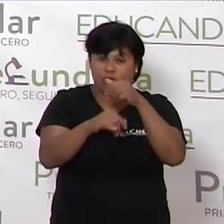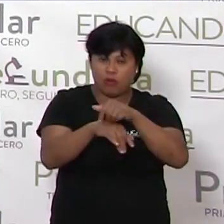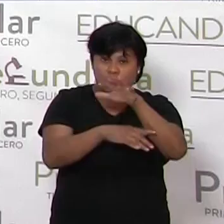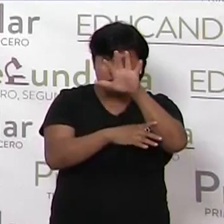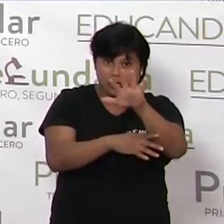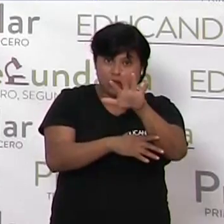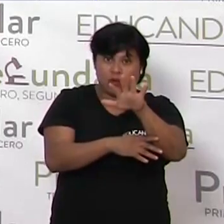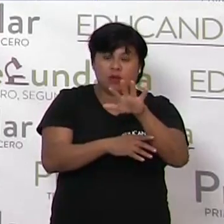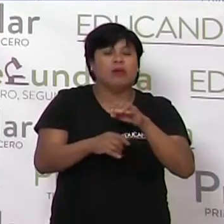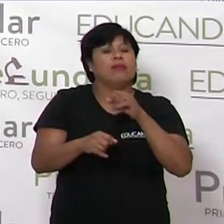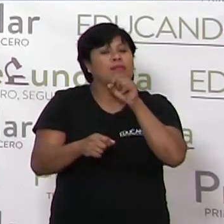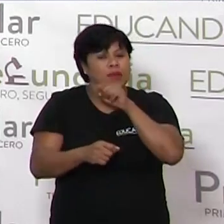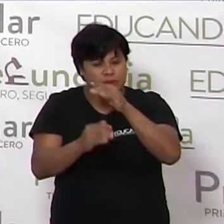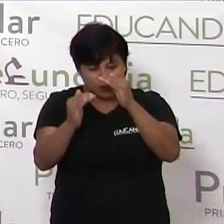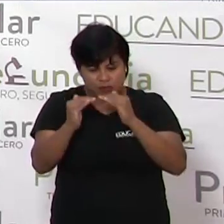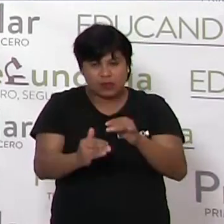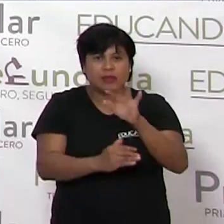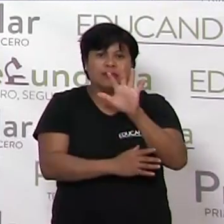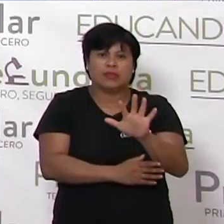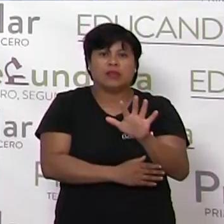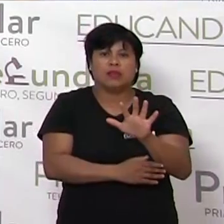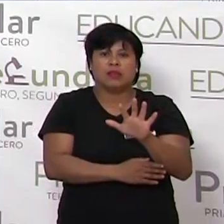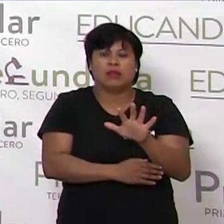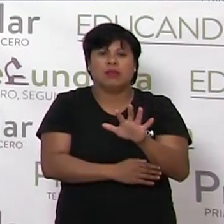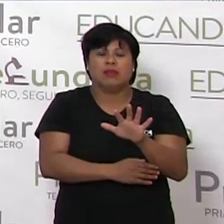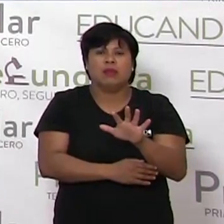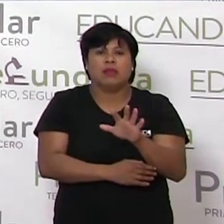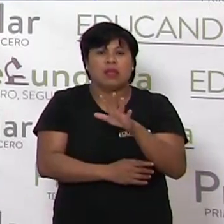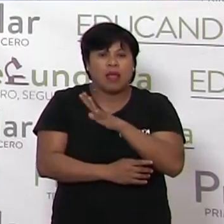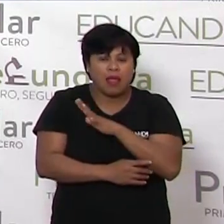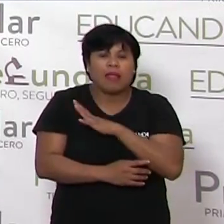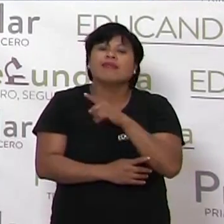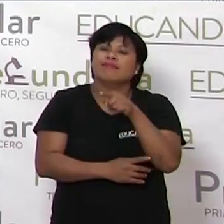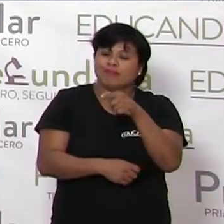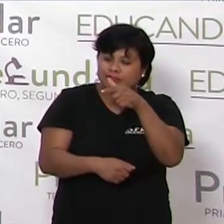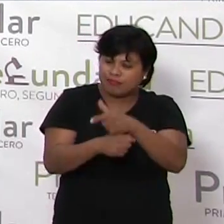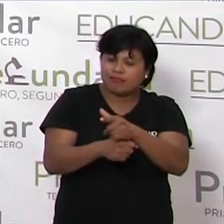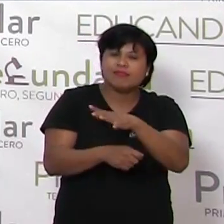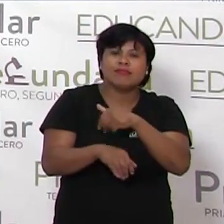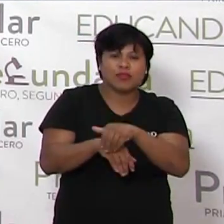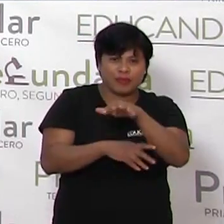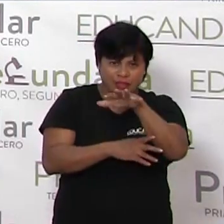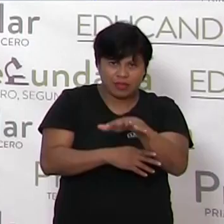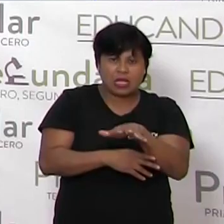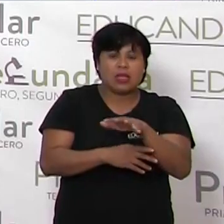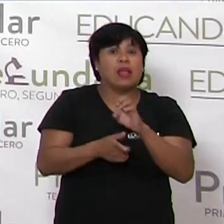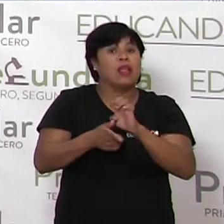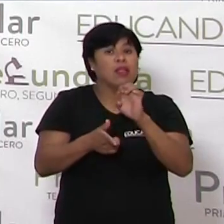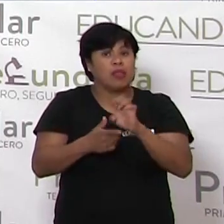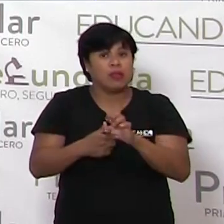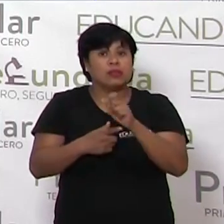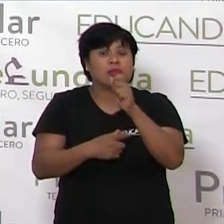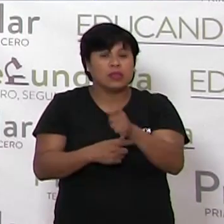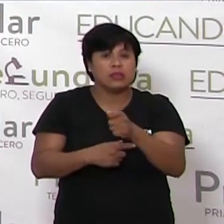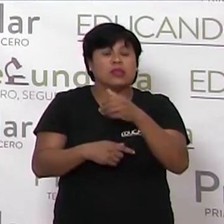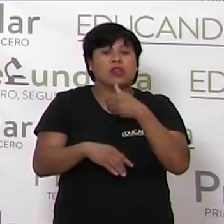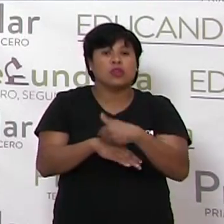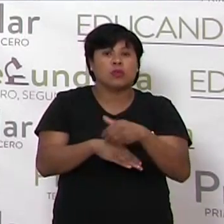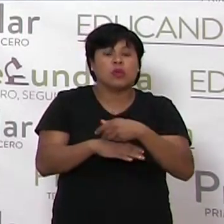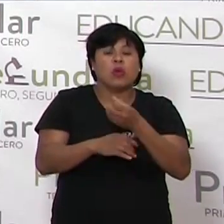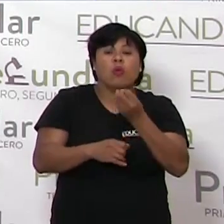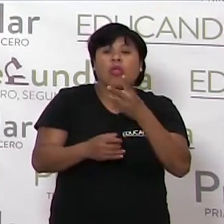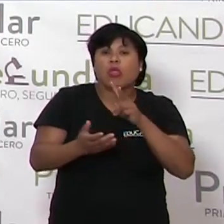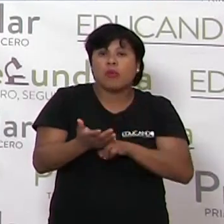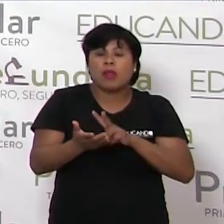este. Vamos a ver entonces. 6 por 5 son 30, se identificó. Ahora voy a poner entonces lo que